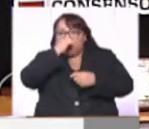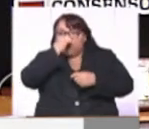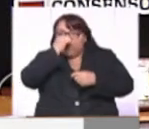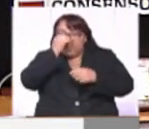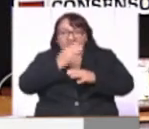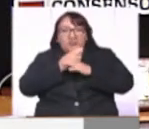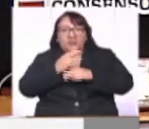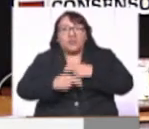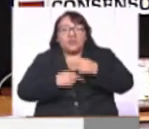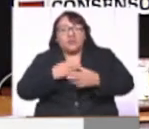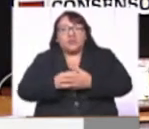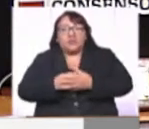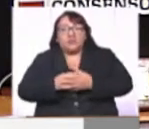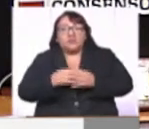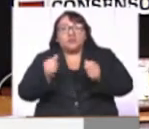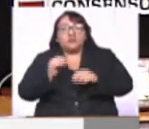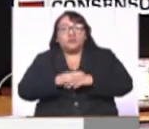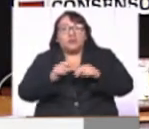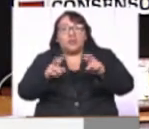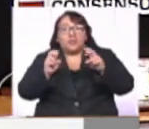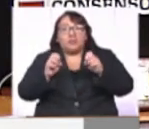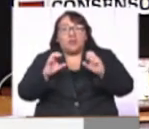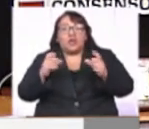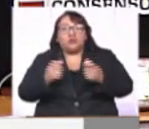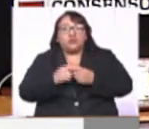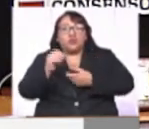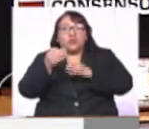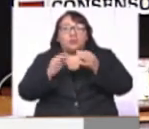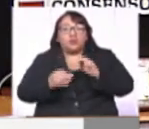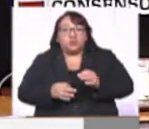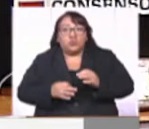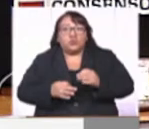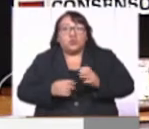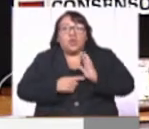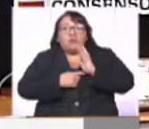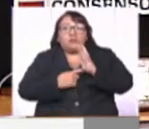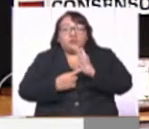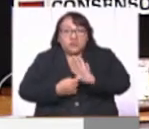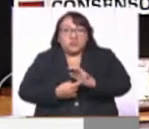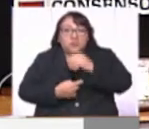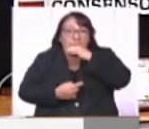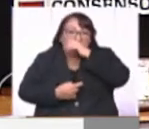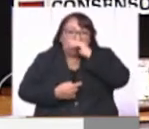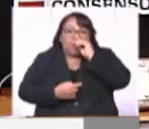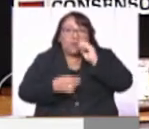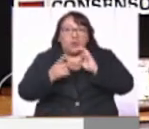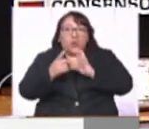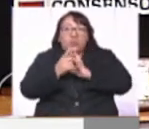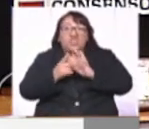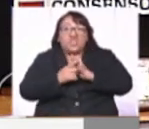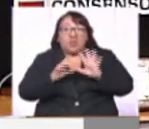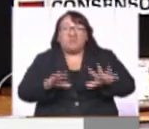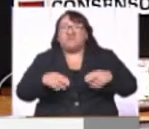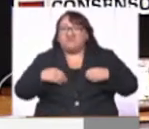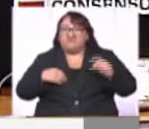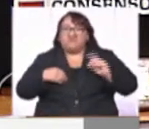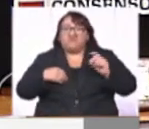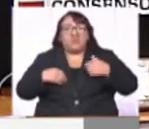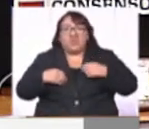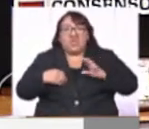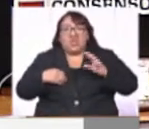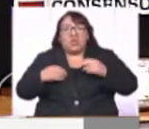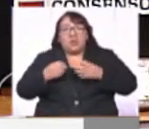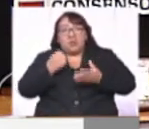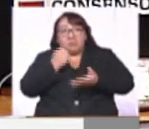Nacional. Con relación al tema, la Comisión de Presupuesto ha presentado un dictamen de inhibición aprobado en